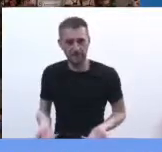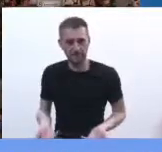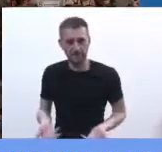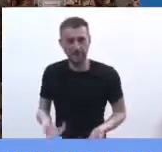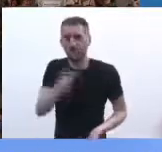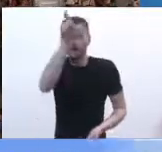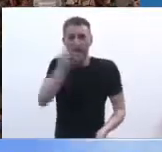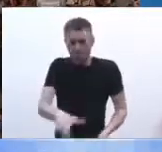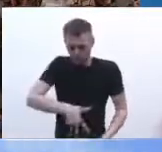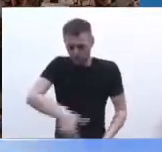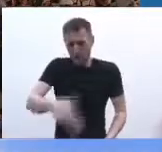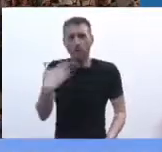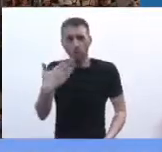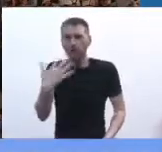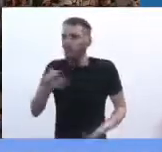gestante